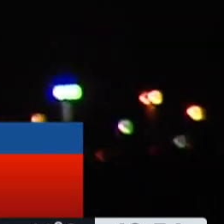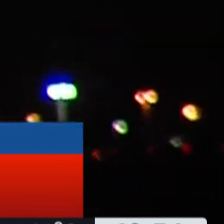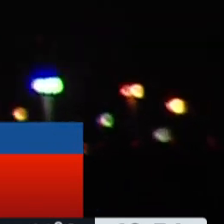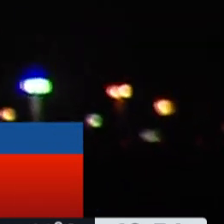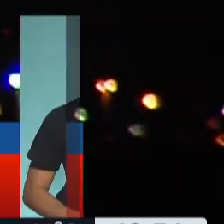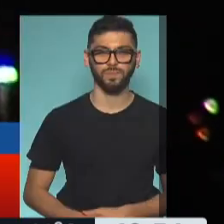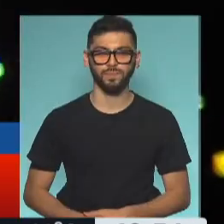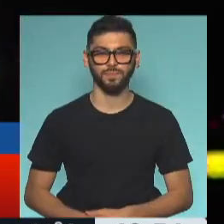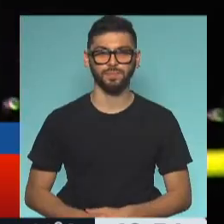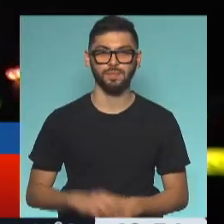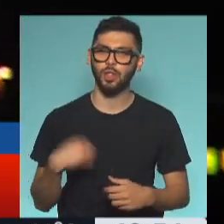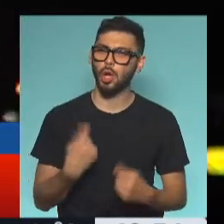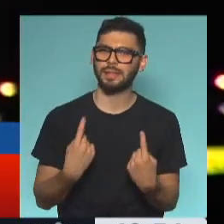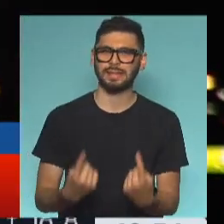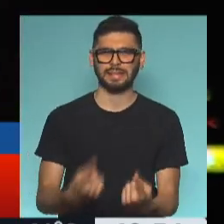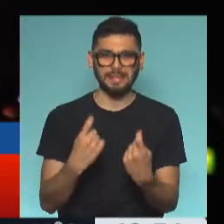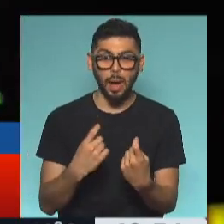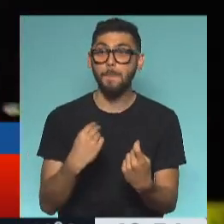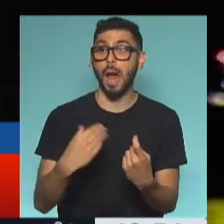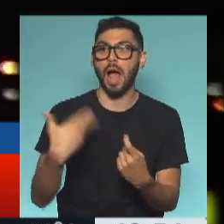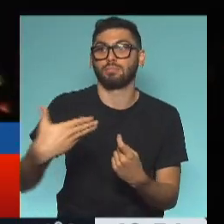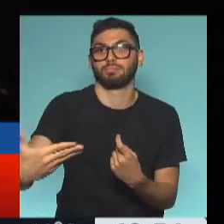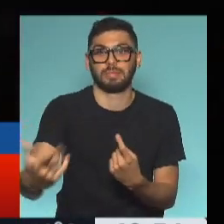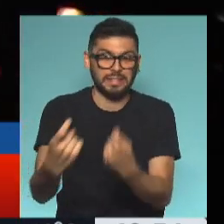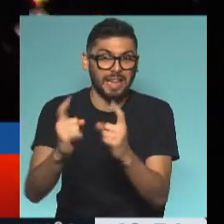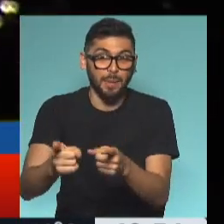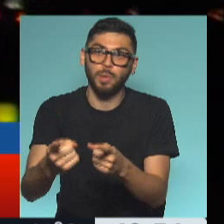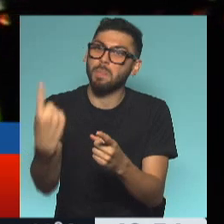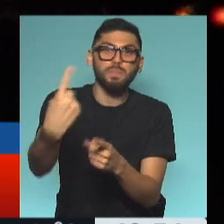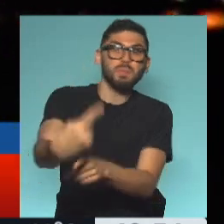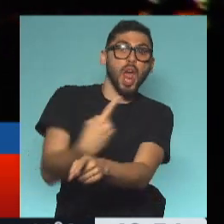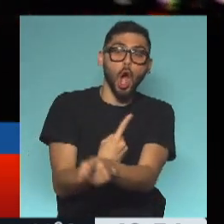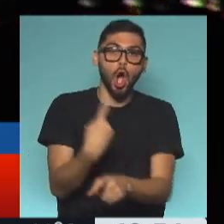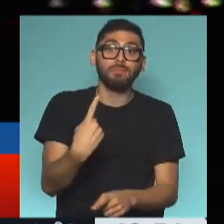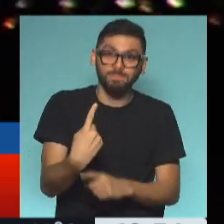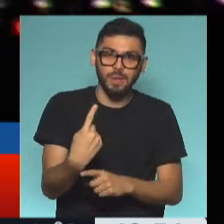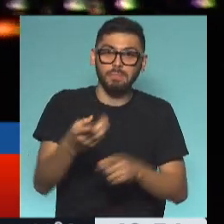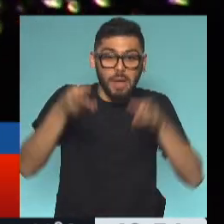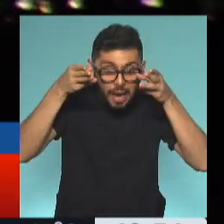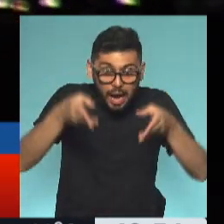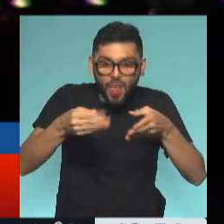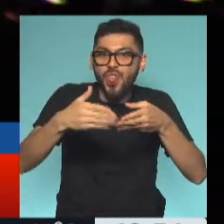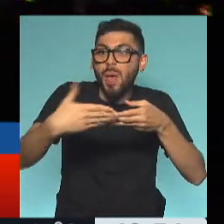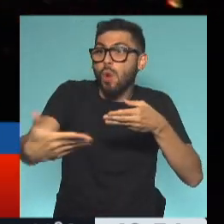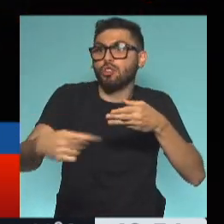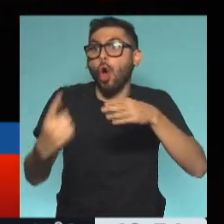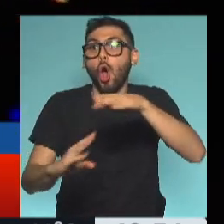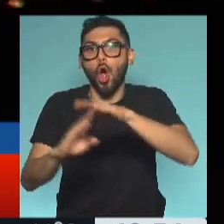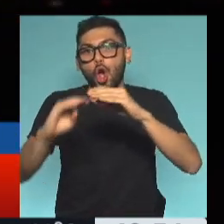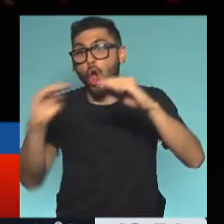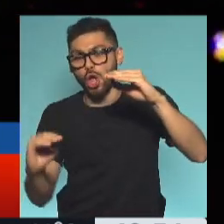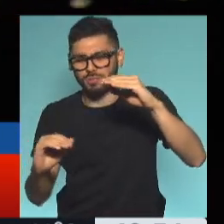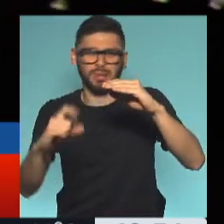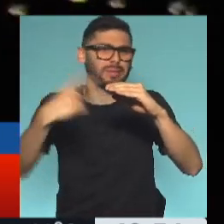Lo que más necesitamos para todo lo otro que necesitamos. La principal prioridad para luego atender las otras prioridades. Así como